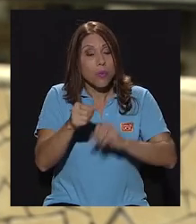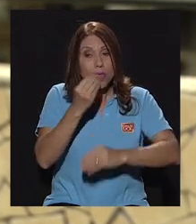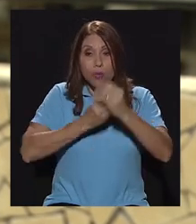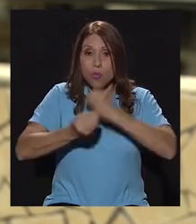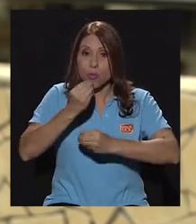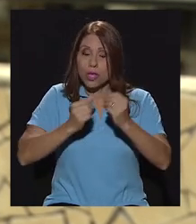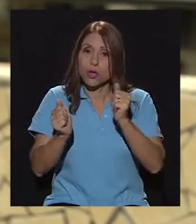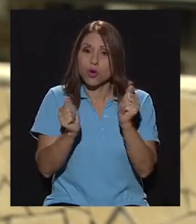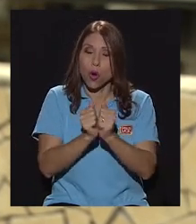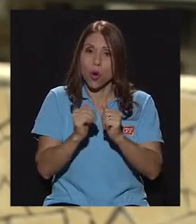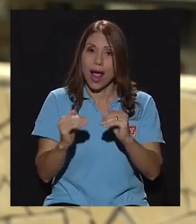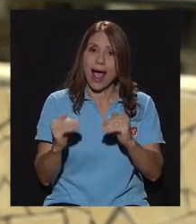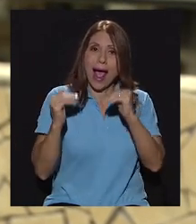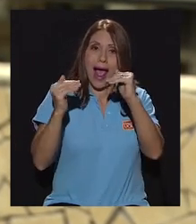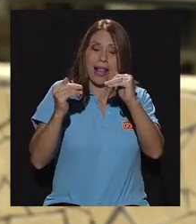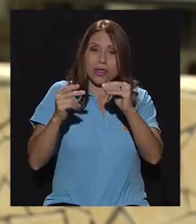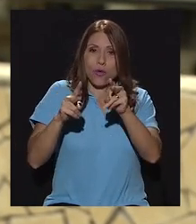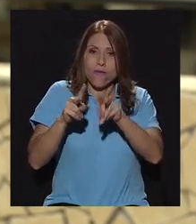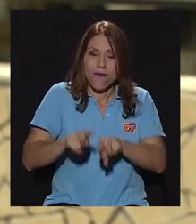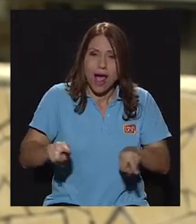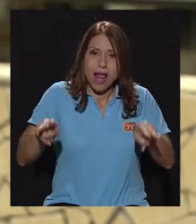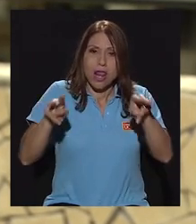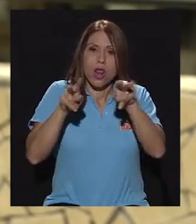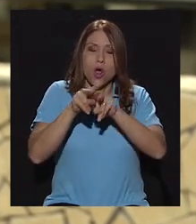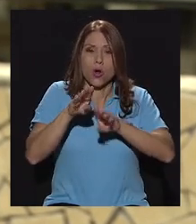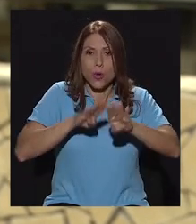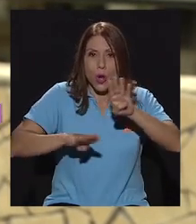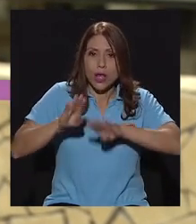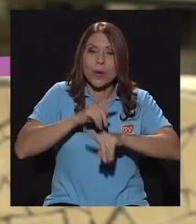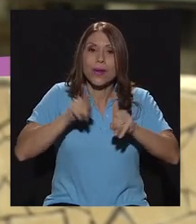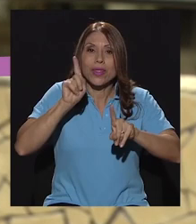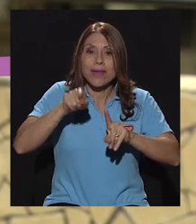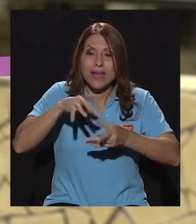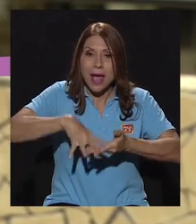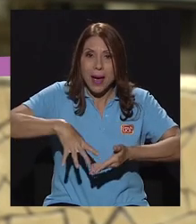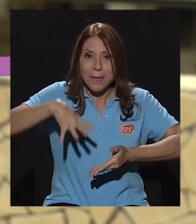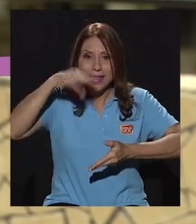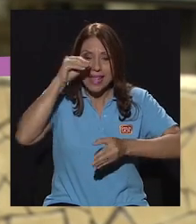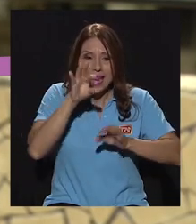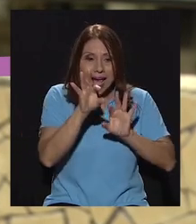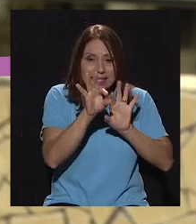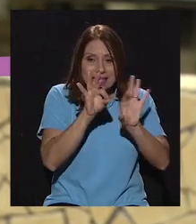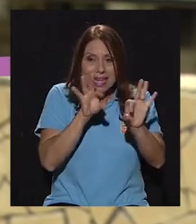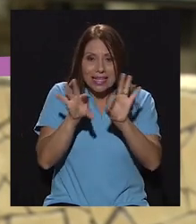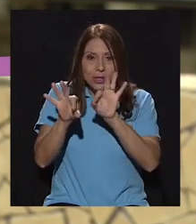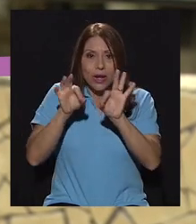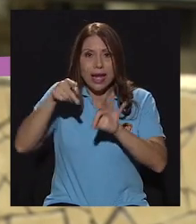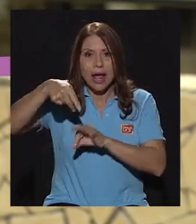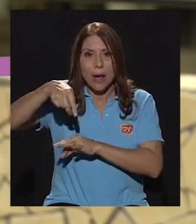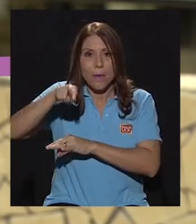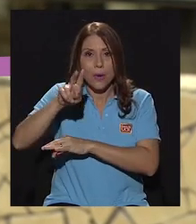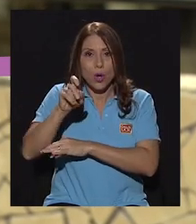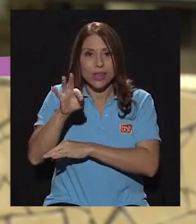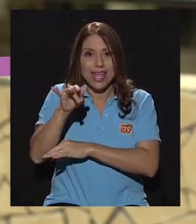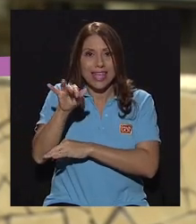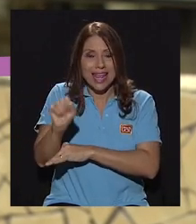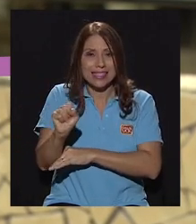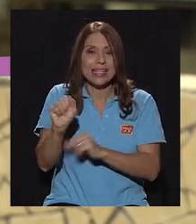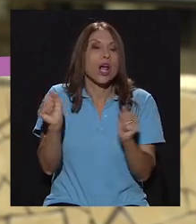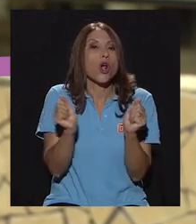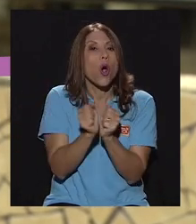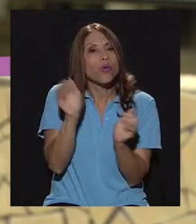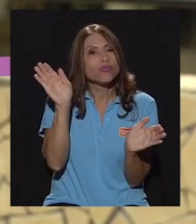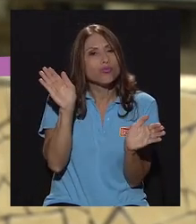de alto valor biológico, pero vamos a tratar de que aprenda a seleccionar proteínas con menor contenido de grasa